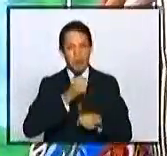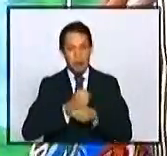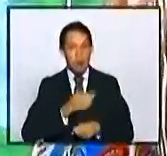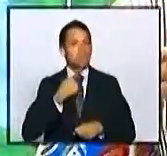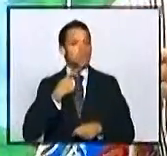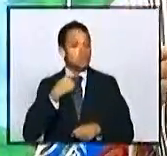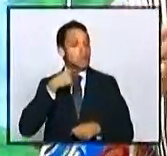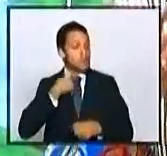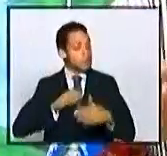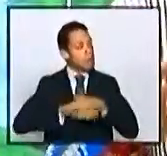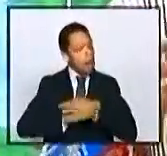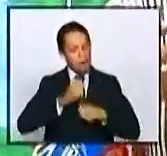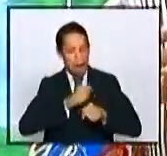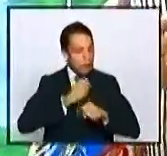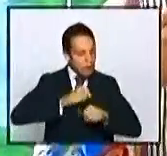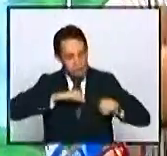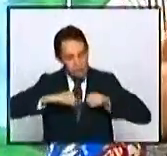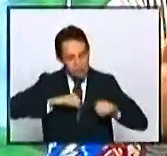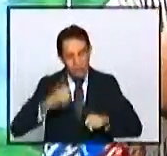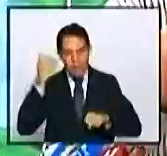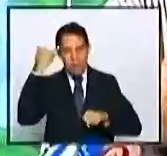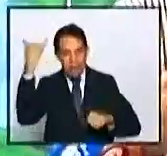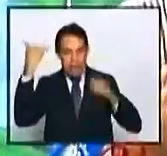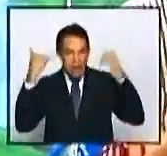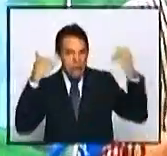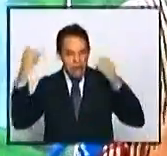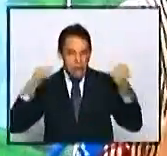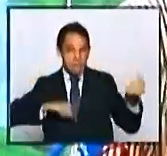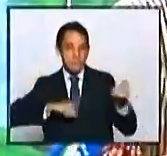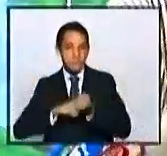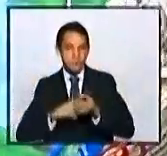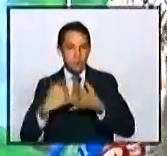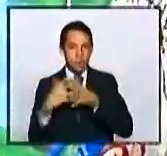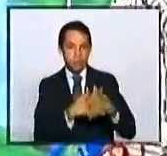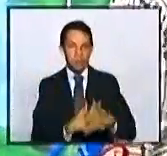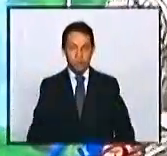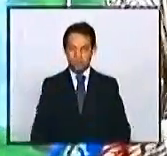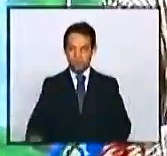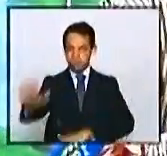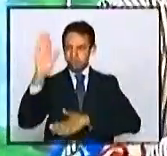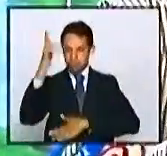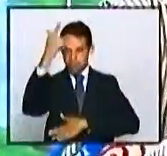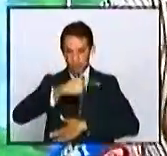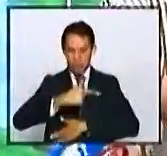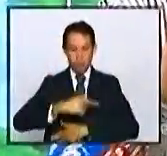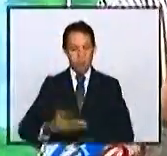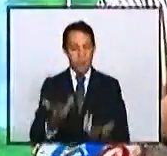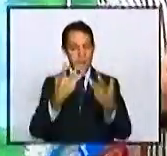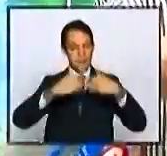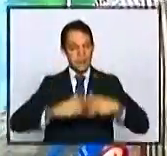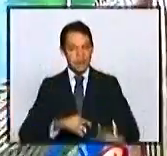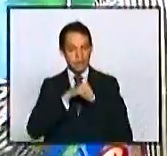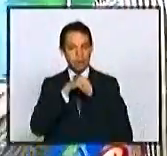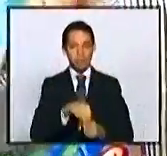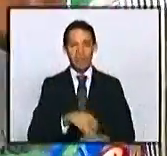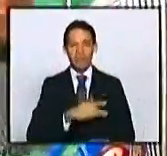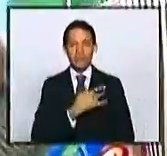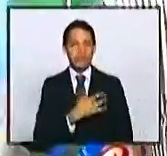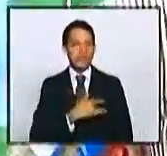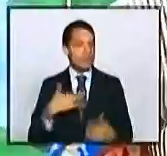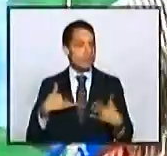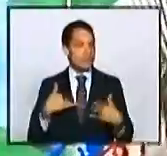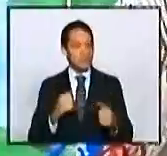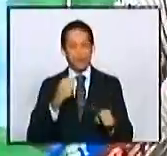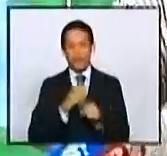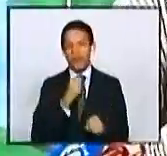más ideas productivas y se compromete mucho más con la empresa cuando siente ese bienestar